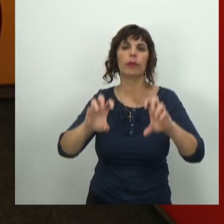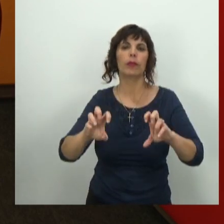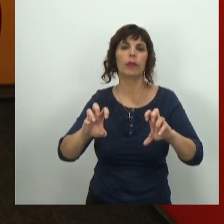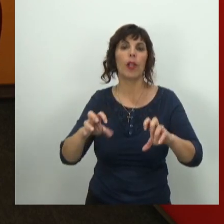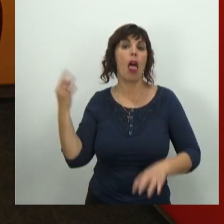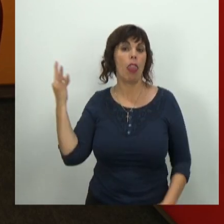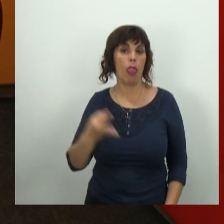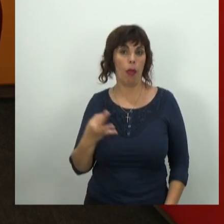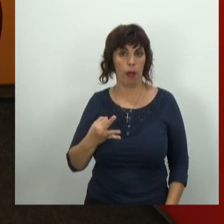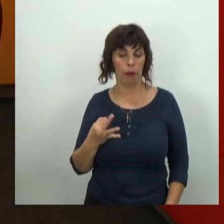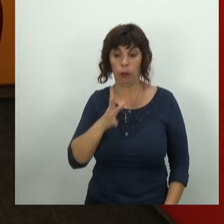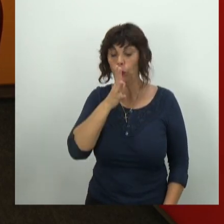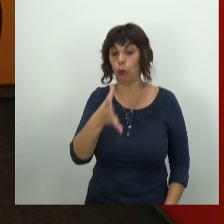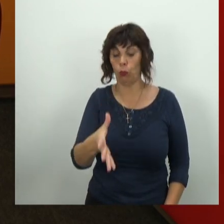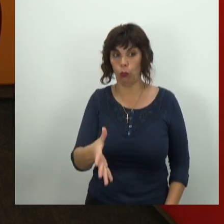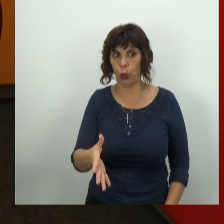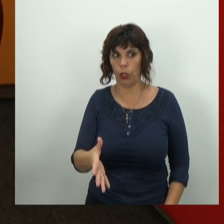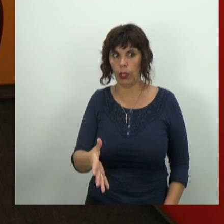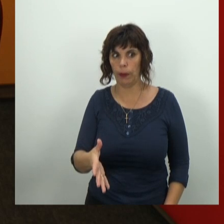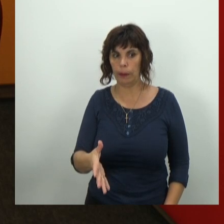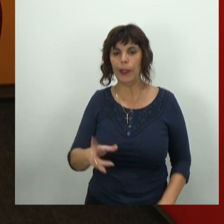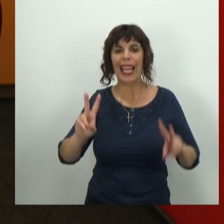Porque el reino de Dios parece que para Jesucristo